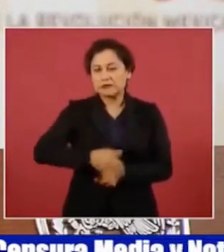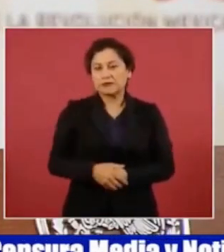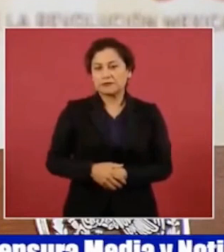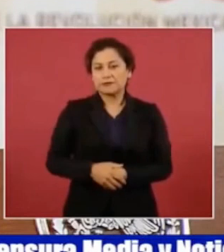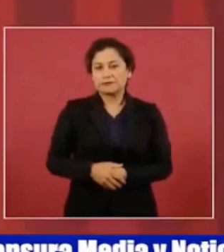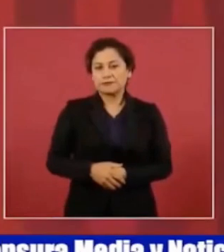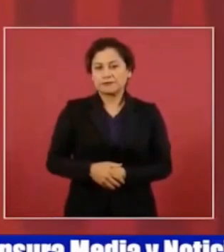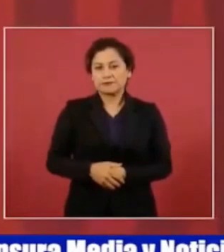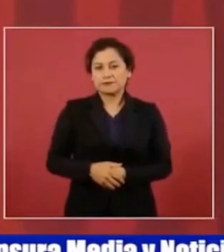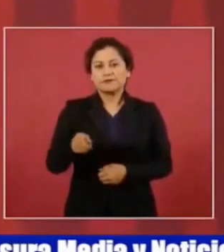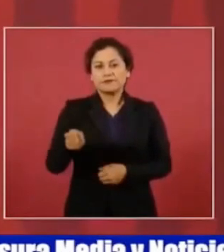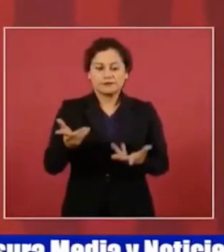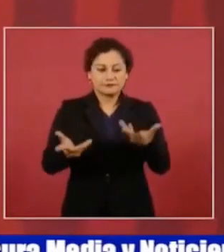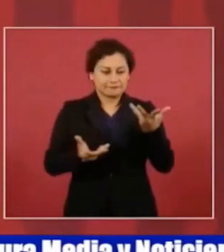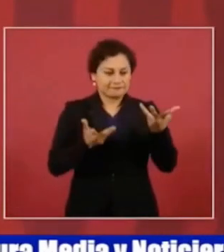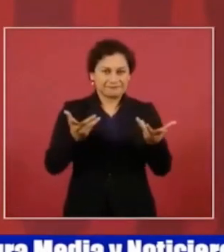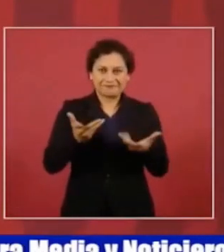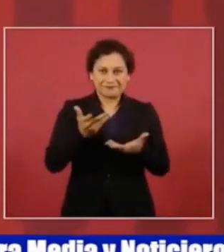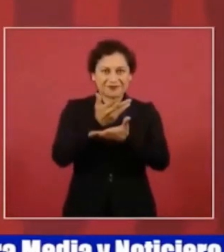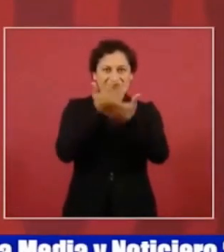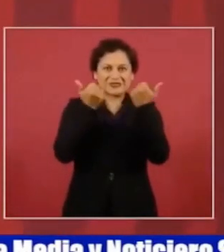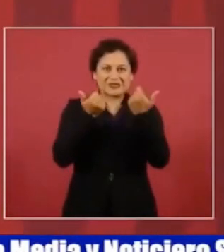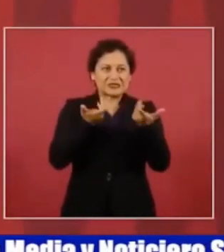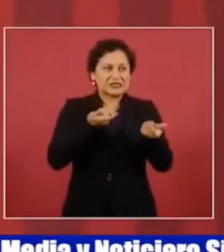en la desesperación.